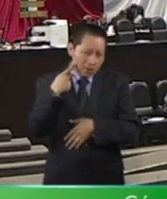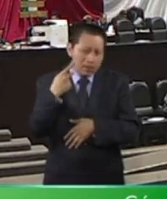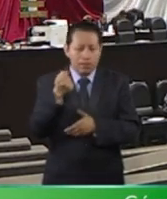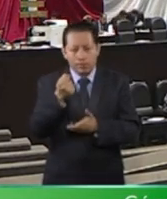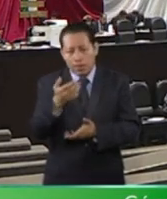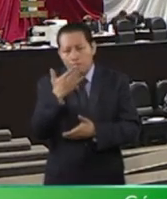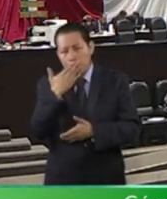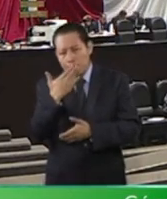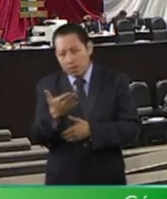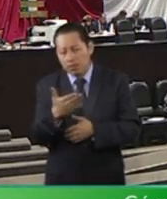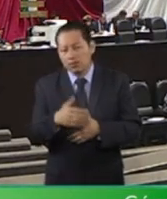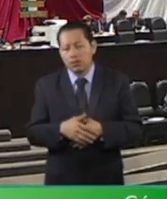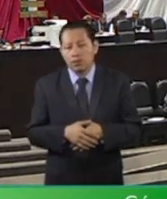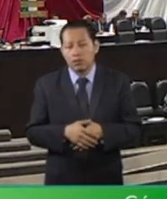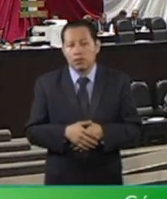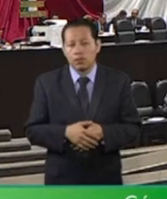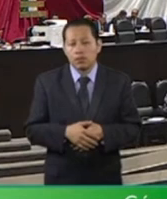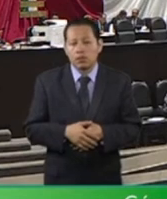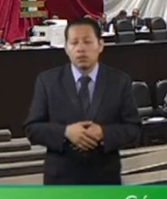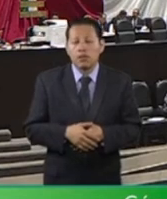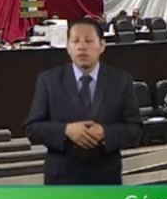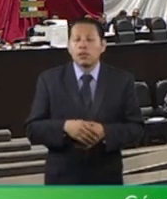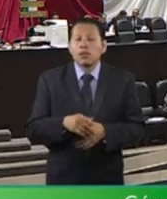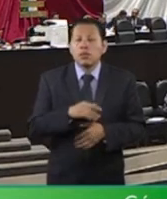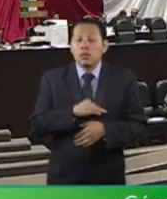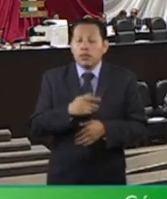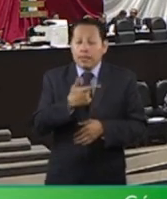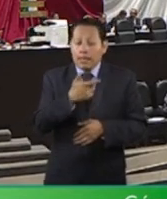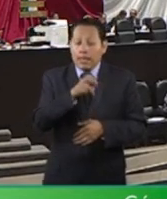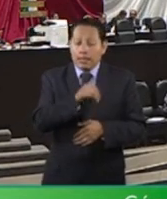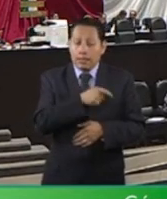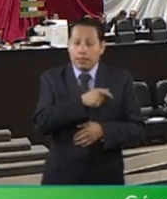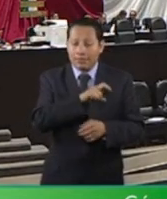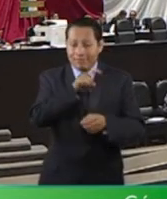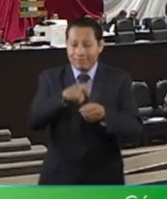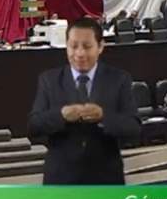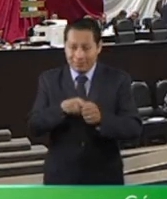en ellas. La propuesta de militarizar la Guardia Nacional